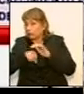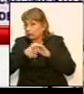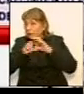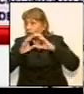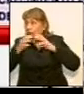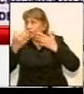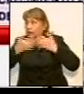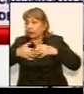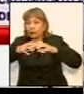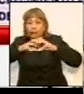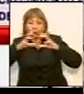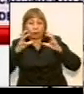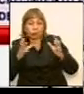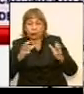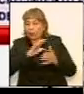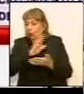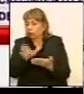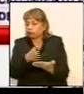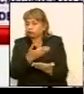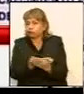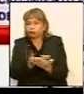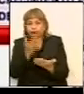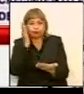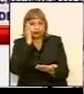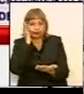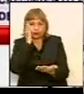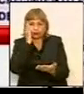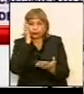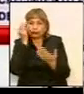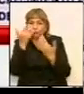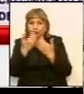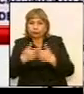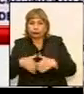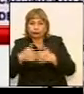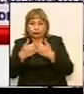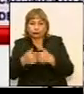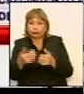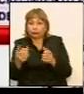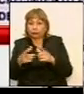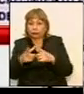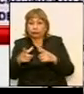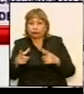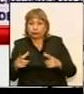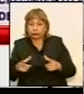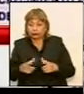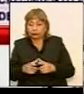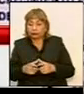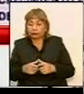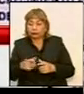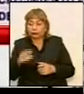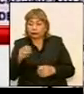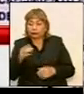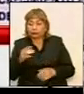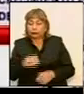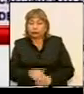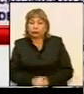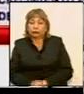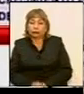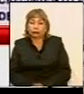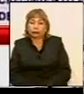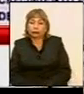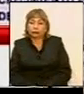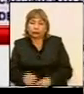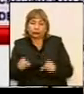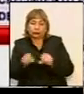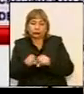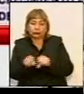la mayoría de los cuales, o casi todos, ya están siendo generados por la industria local. ¿Ya? Desde guantes, explosivos, brocas, calzado,